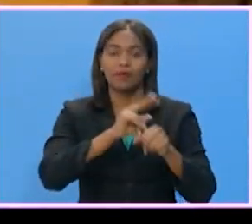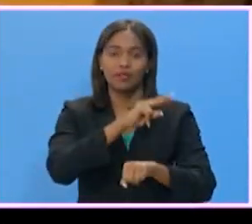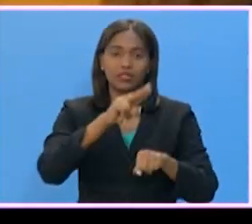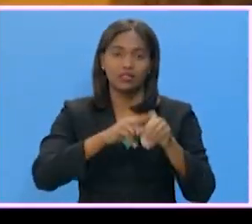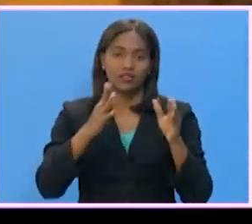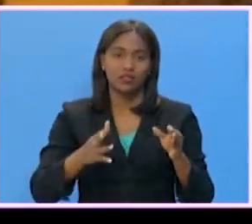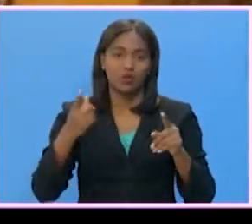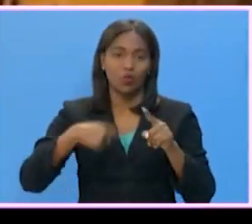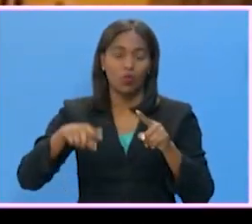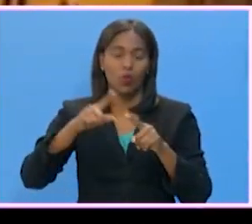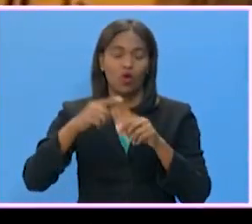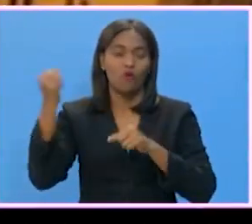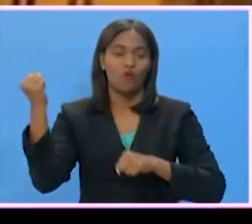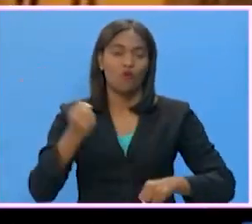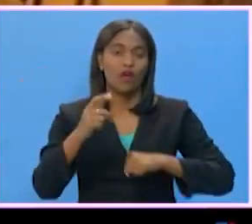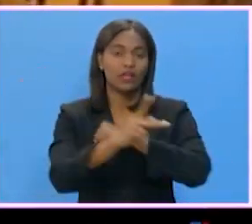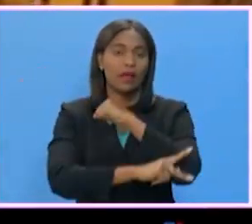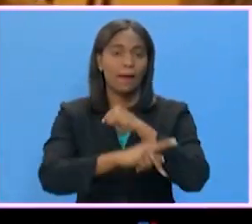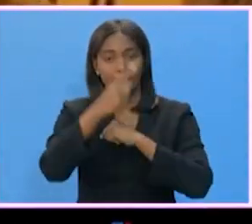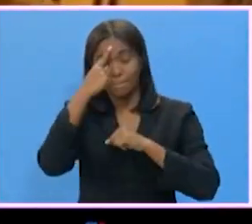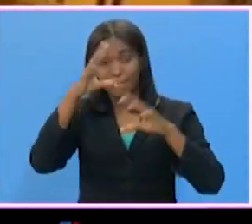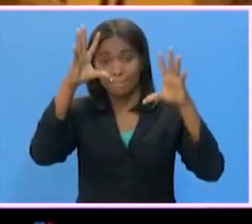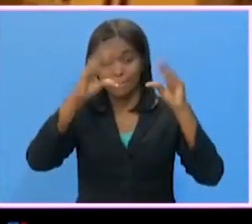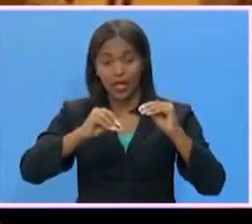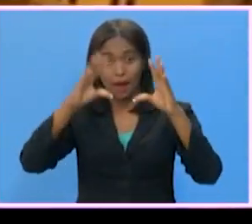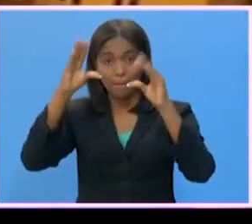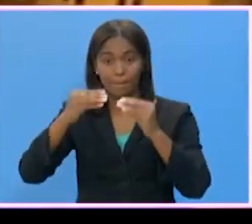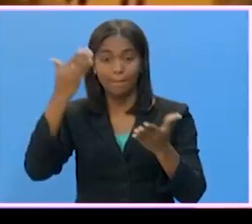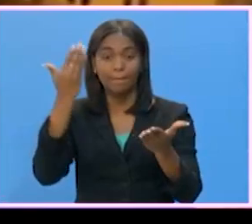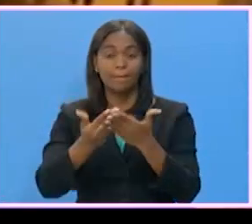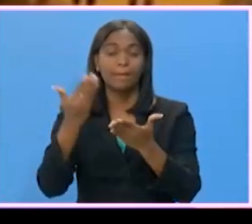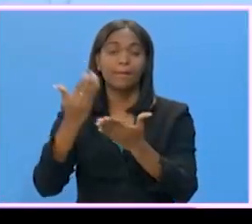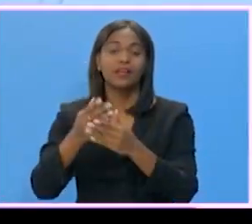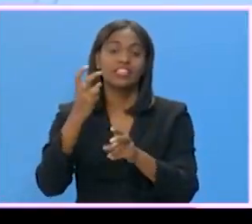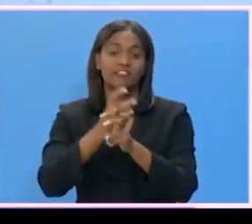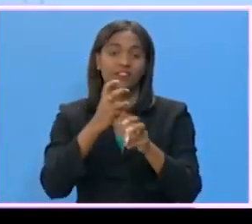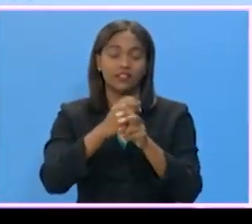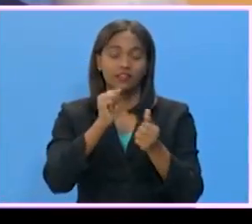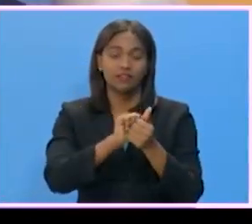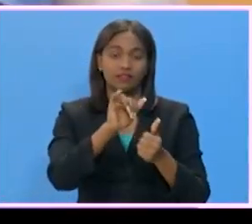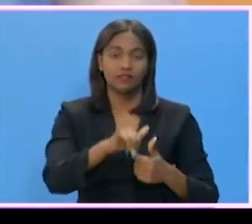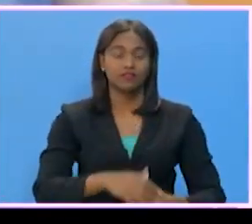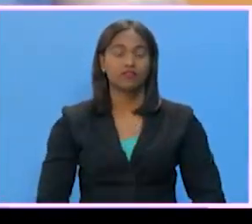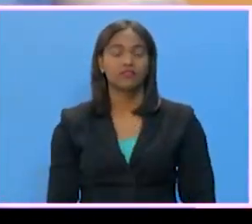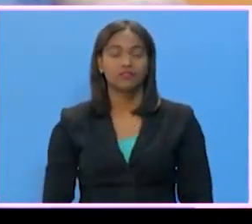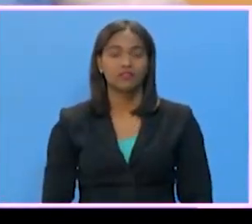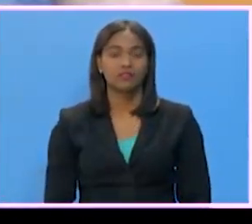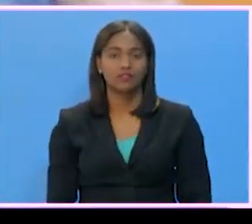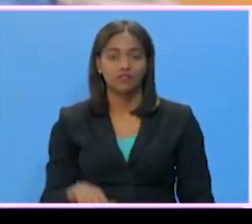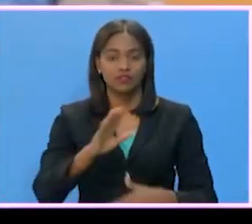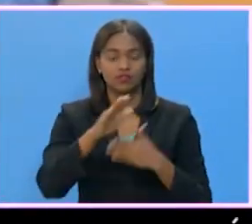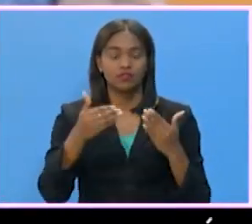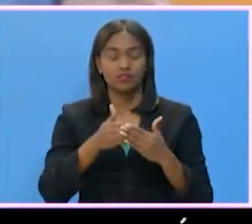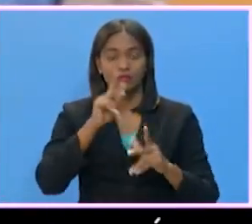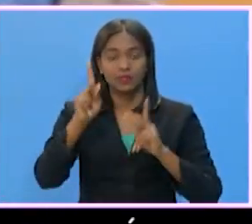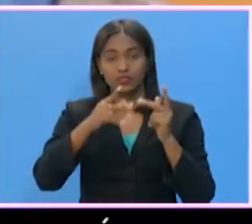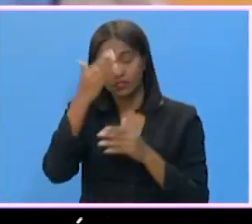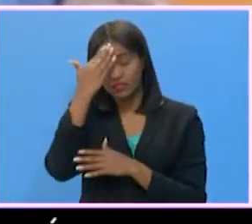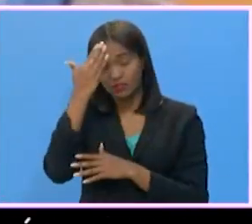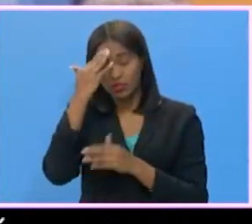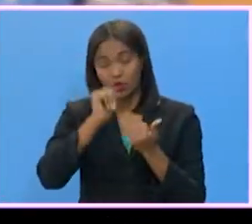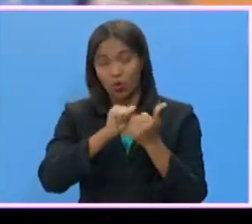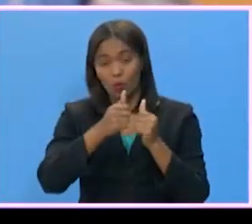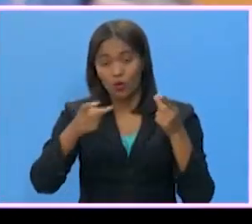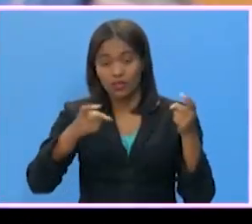mientras que la Fuerza del Pueblo considera que los apagones evidencian dificultad en el sistema. Todo el mundo sabe cómo la